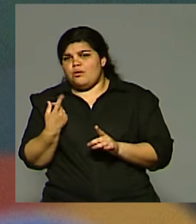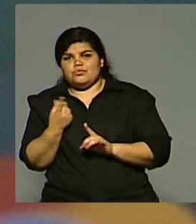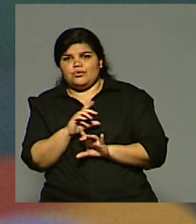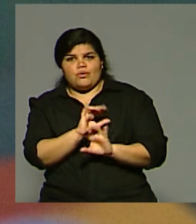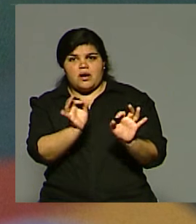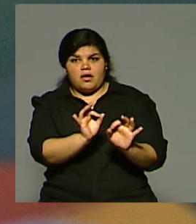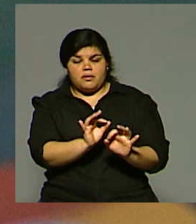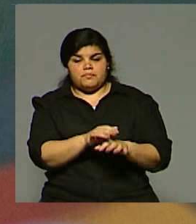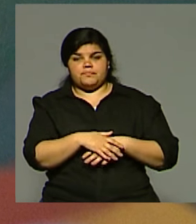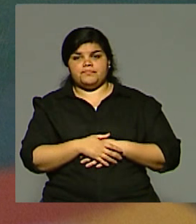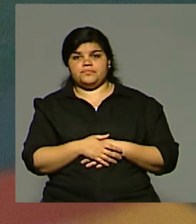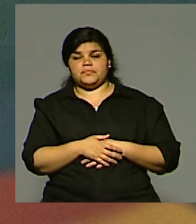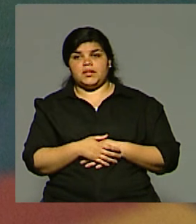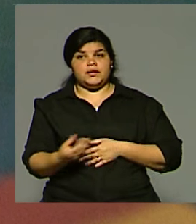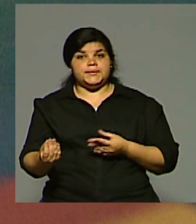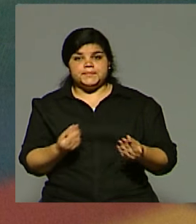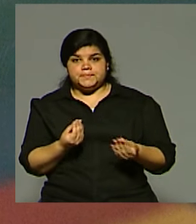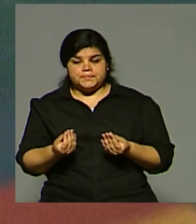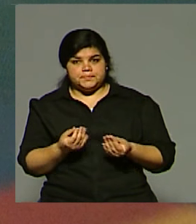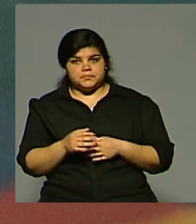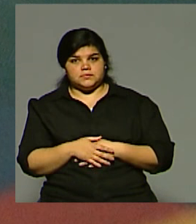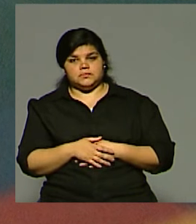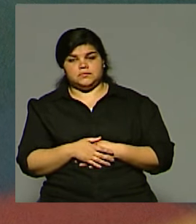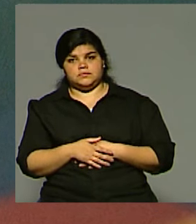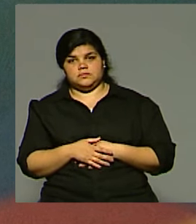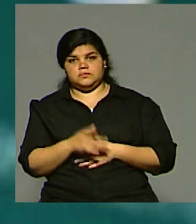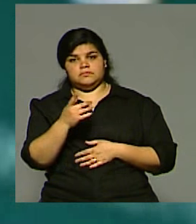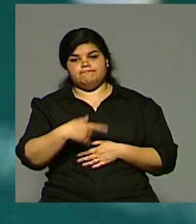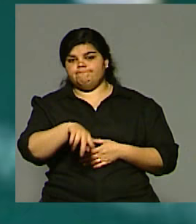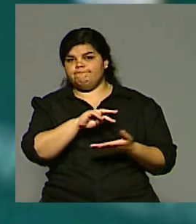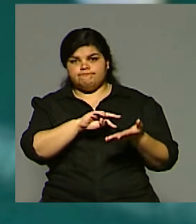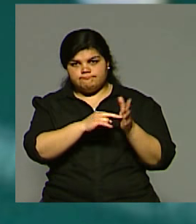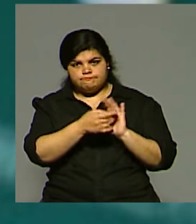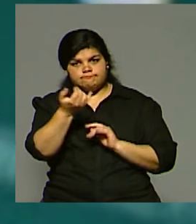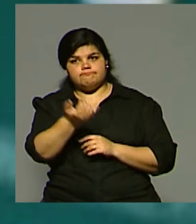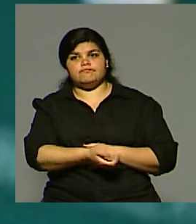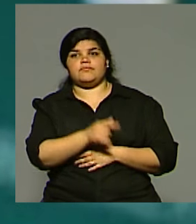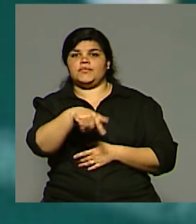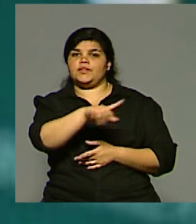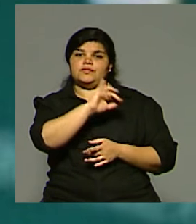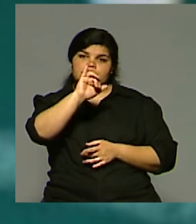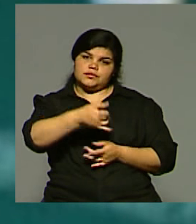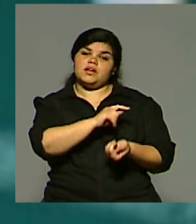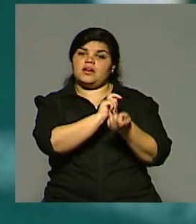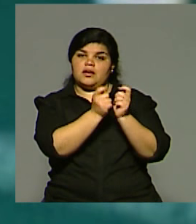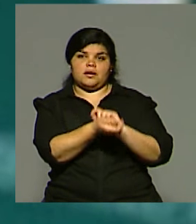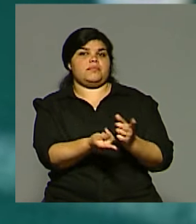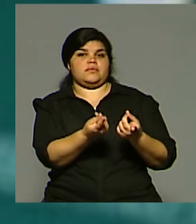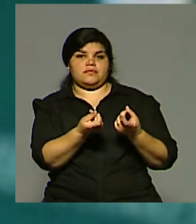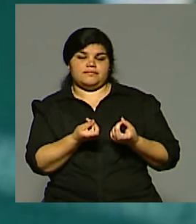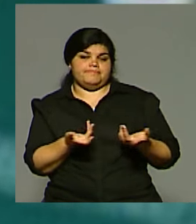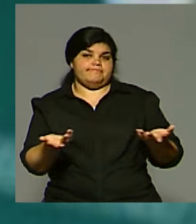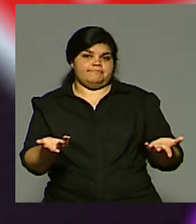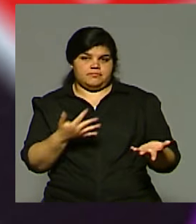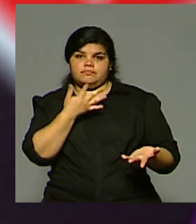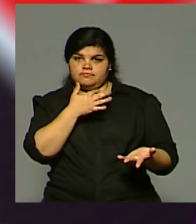Entonces, ¿qué quiere decir? Que están, digamos, con un determinado problema. O sea, ¿qué tienen que cambiar el dispositivo? O sea, yo entiendo. Pero